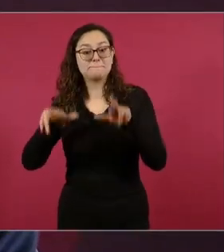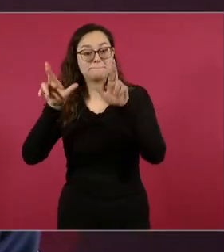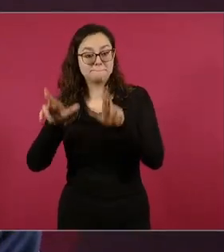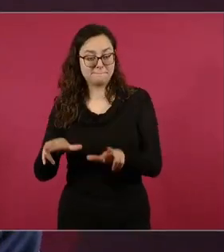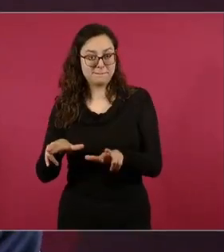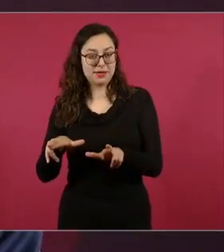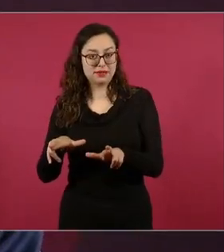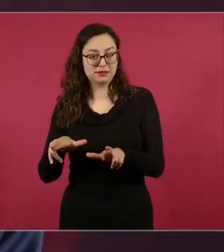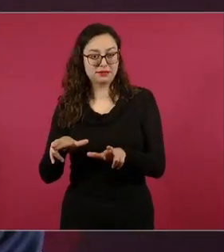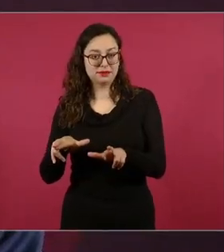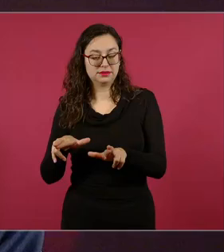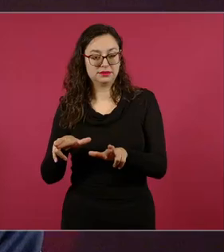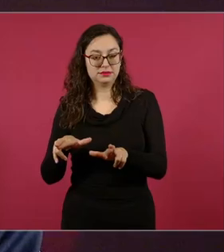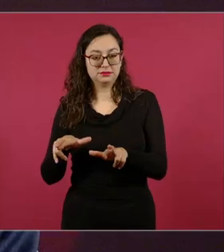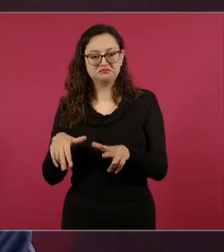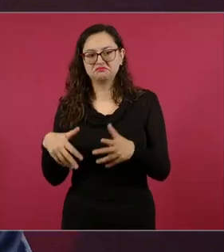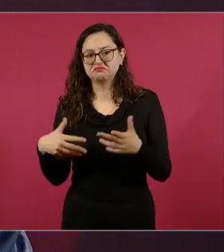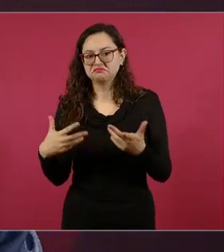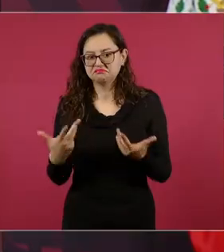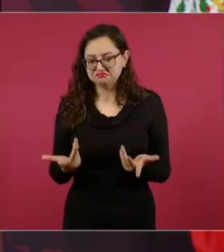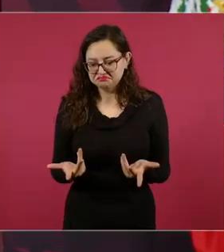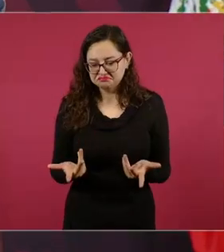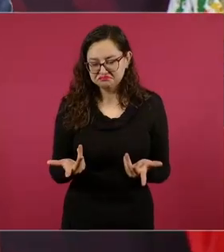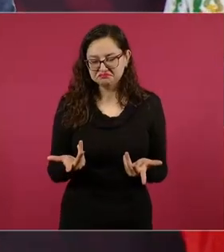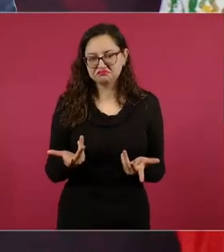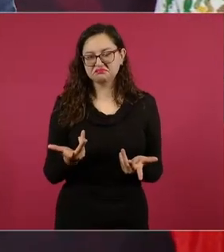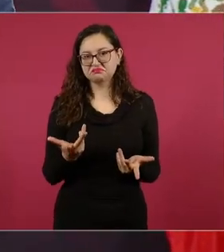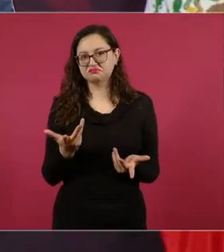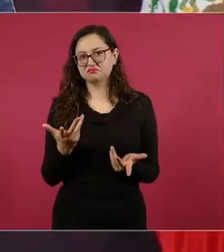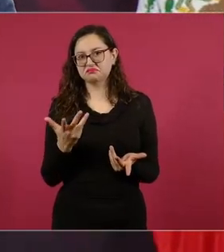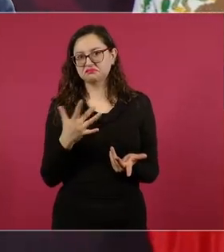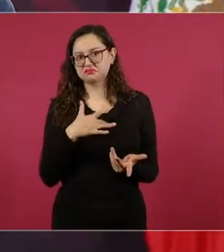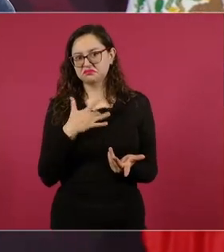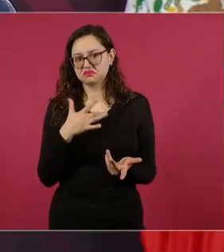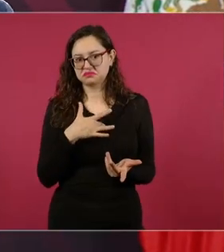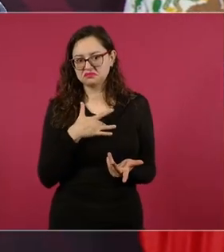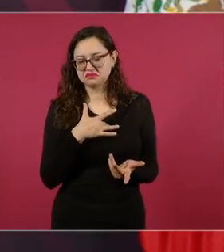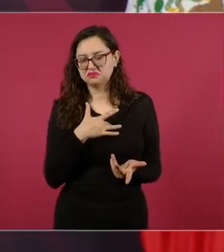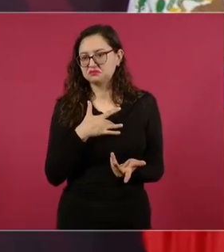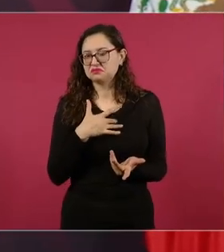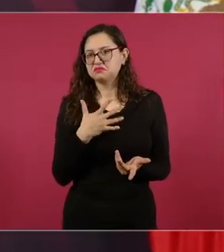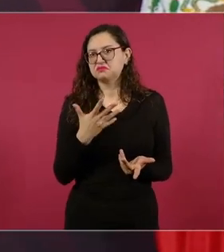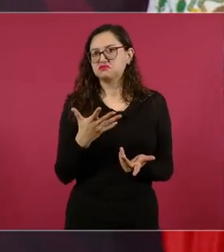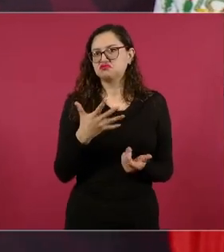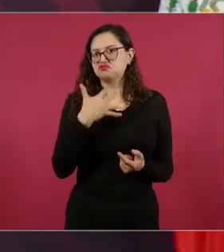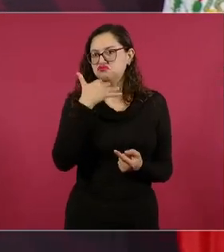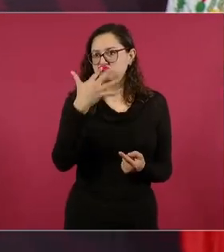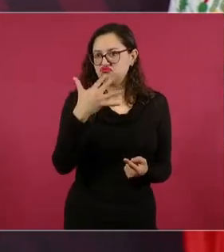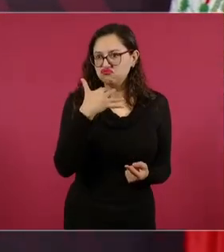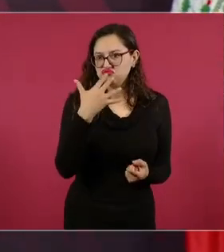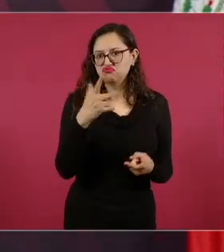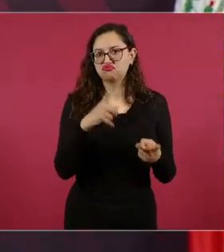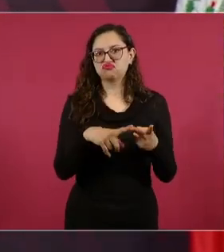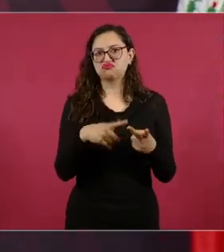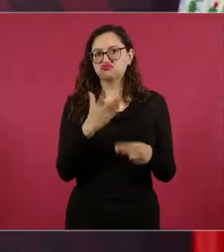y que no permite la corrupción ni la